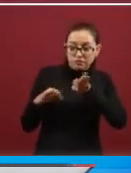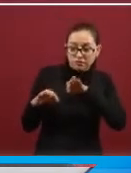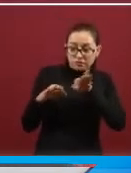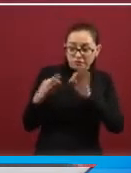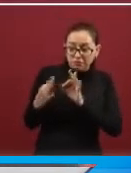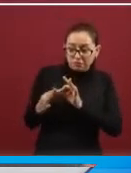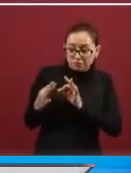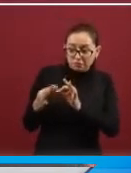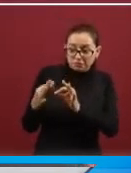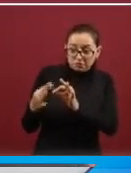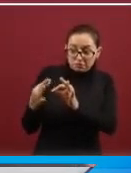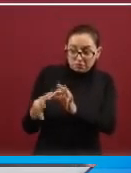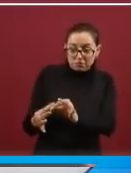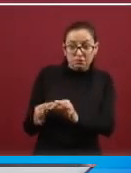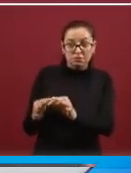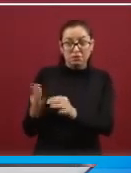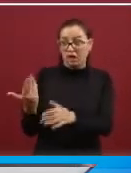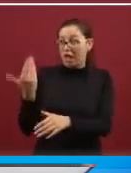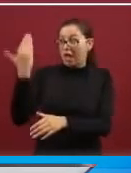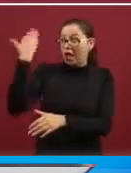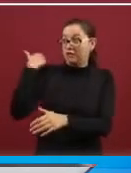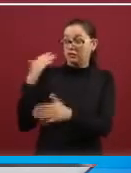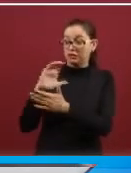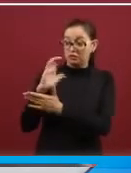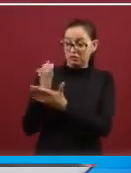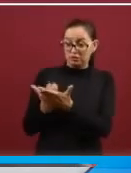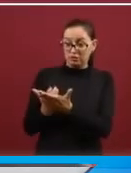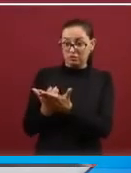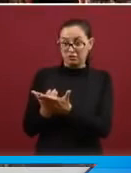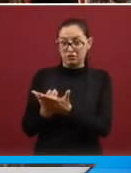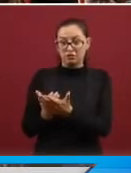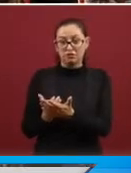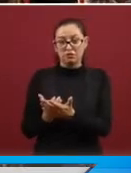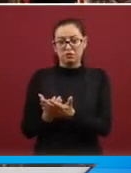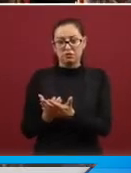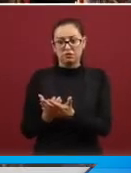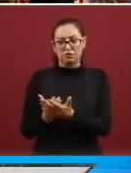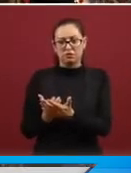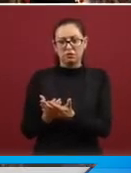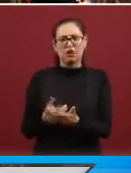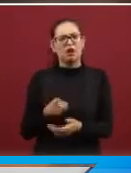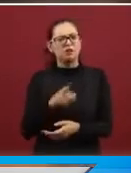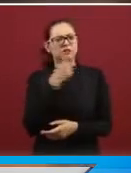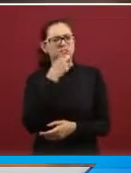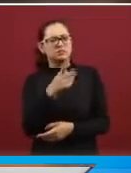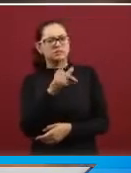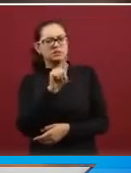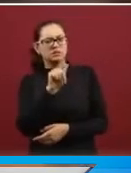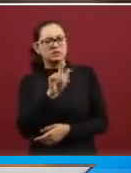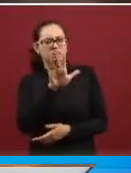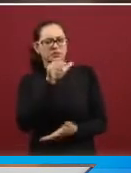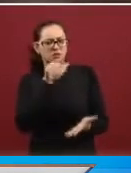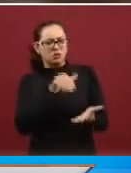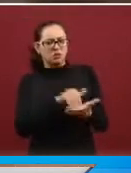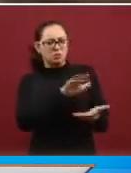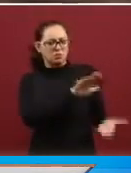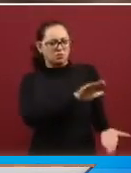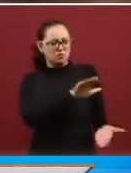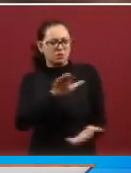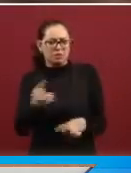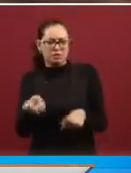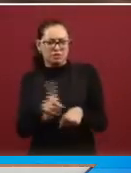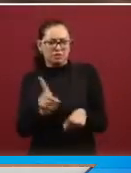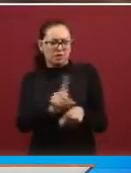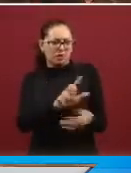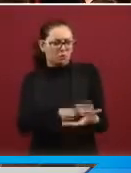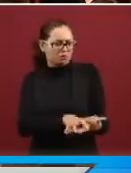petroleras mientras no se tengan resultados de los contratos otorgados. La reforma energética se aprobó hace ya 4 años. Se entregaron 107 contratos y